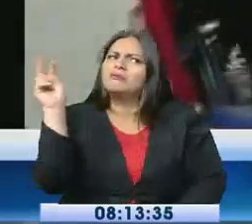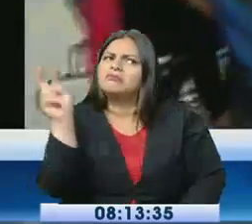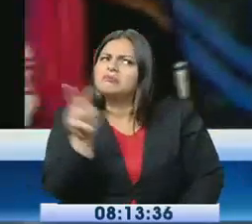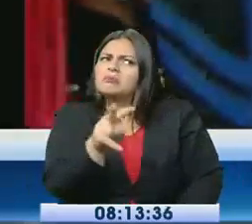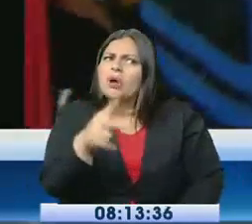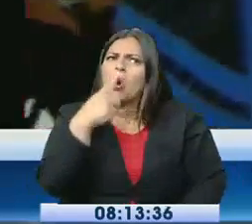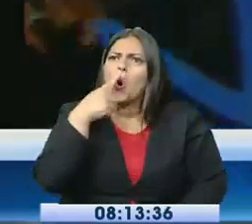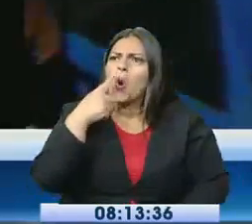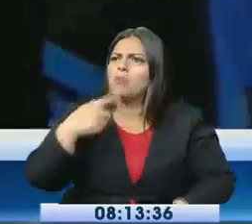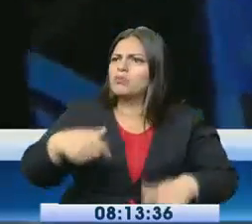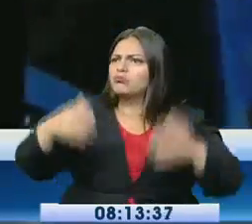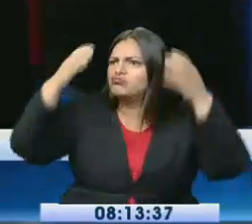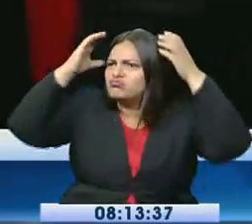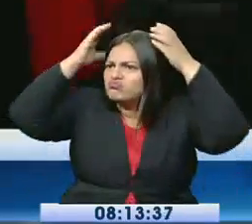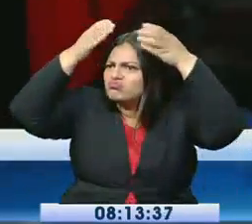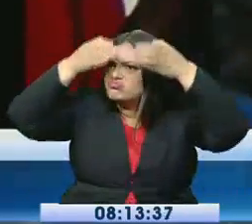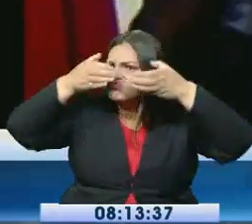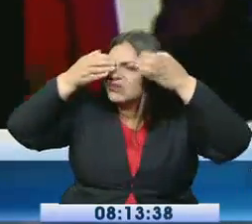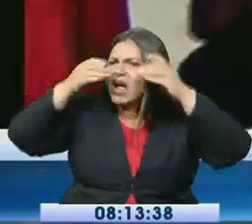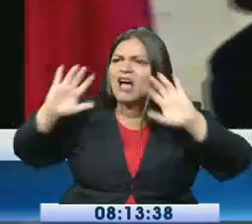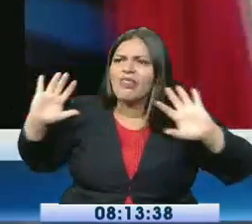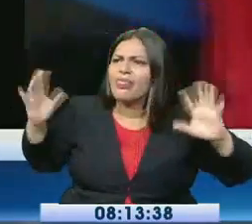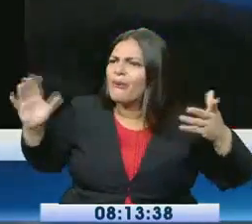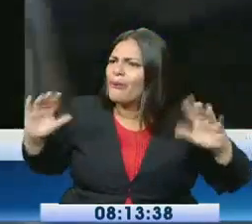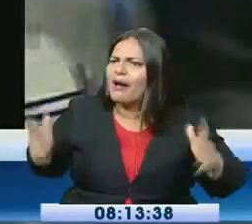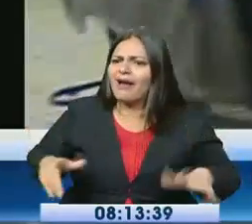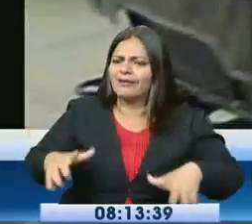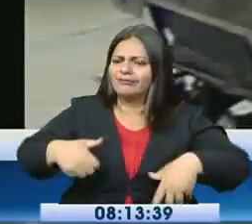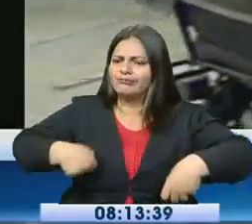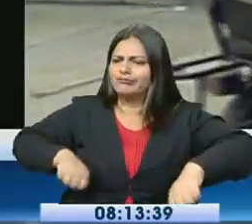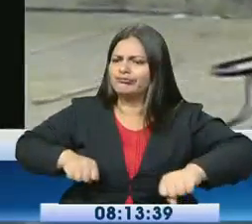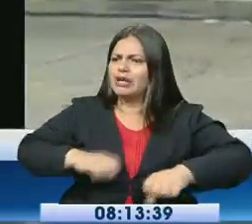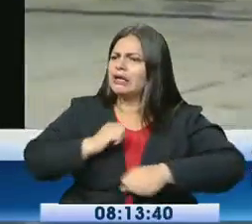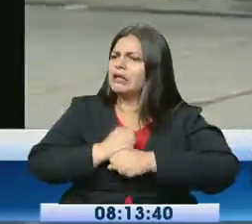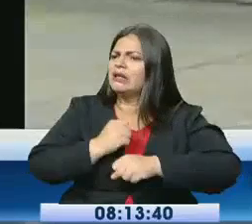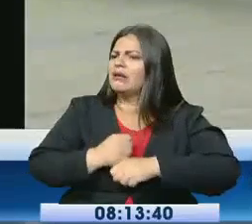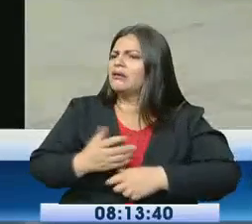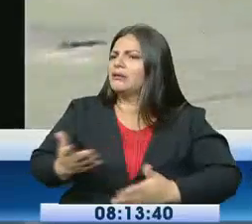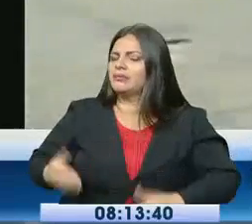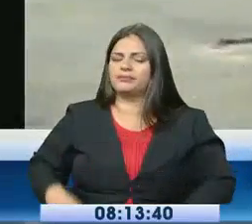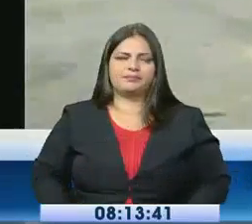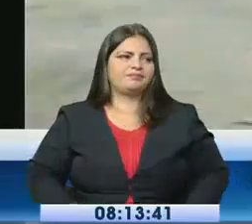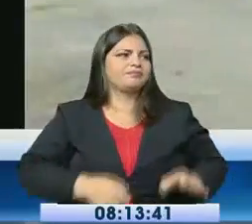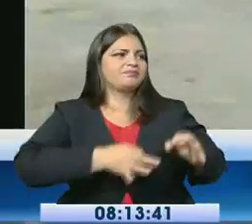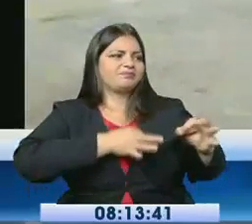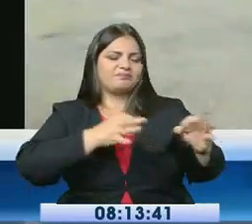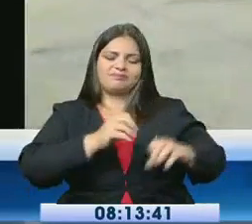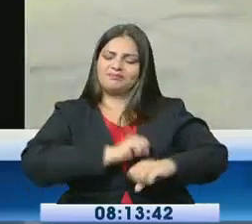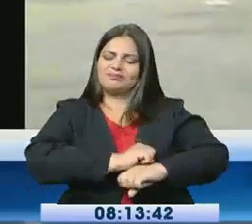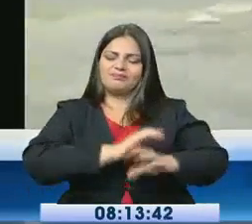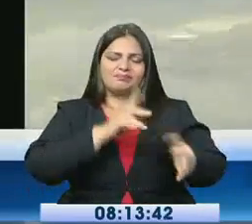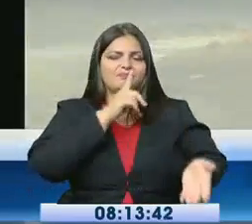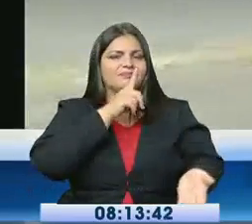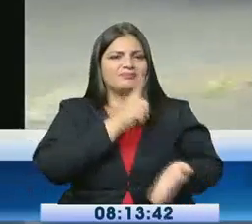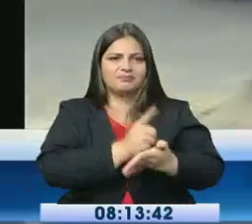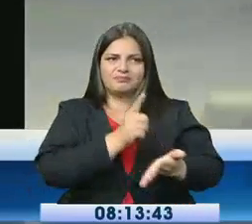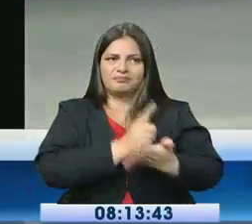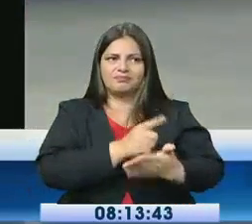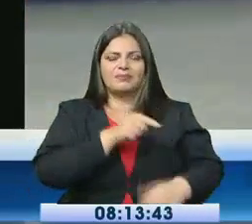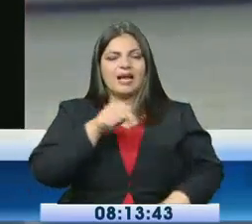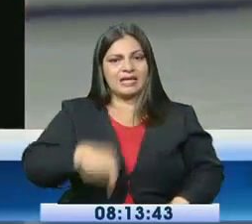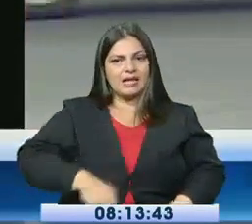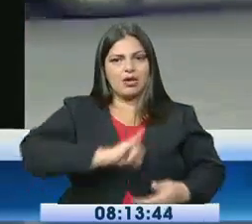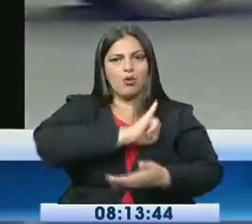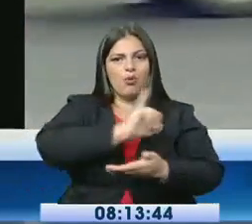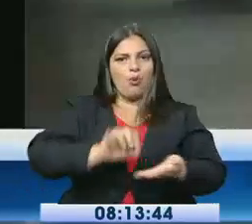actos delictivos como consumo de droga y asalto a personas? Ciertamente, señor periodista, no hay que negar, es la real realidad aquí en el sector de la Juan